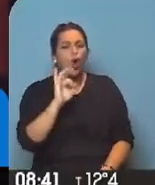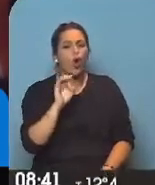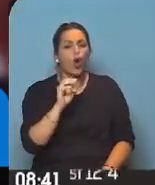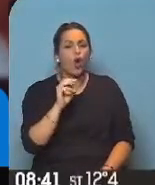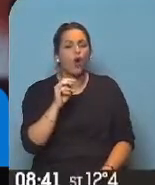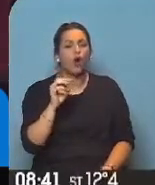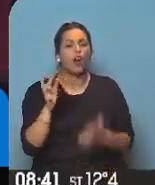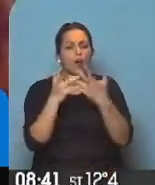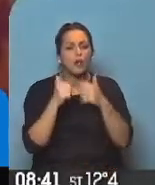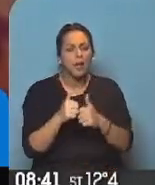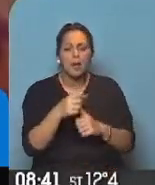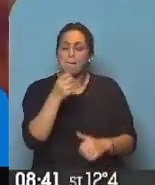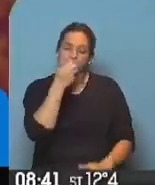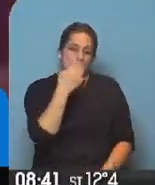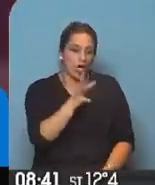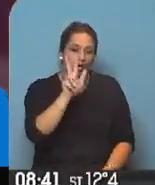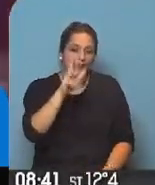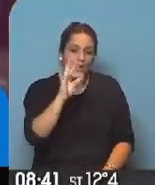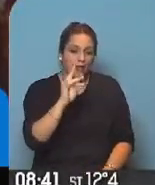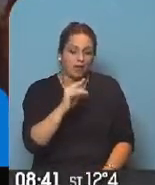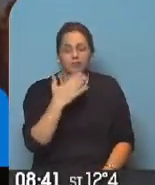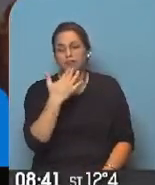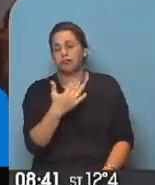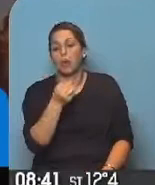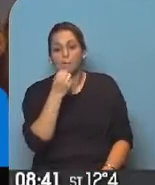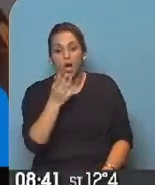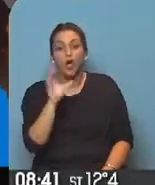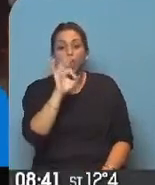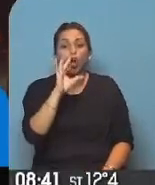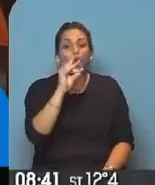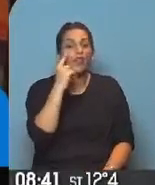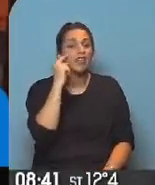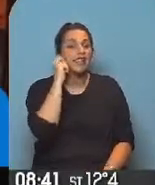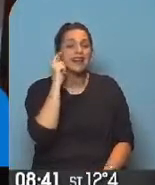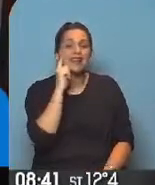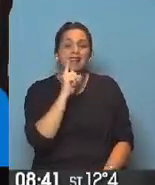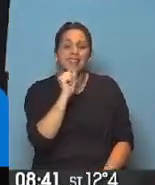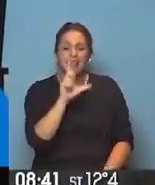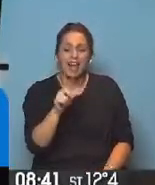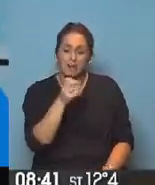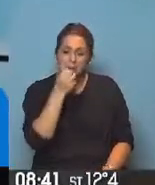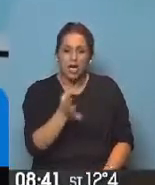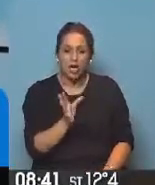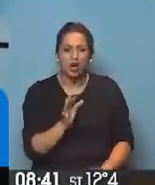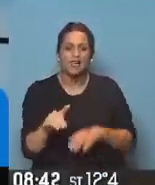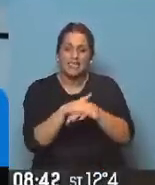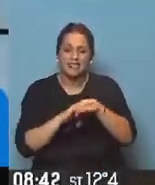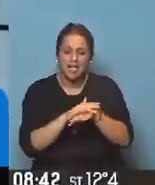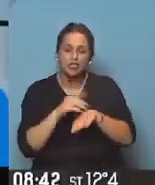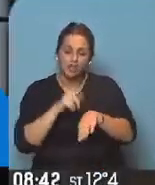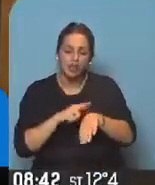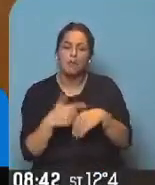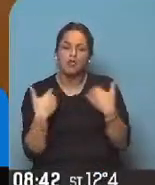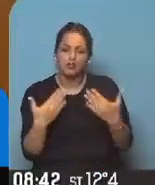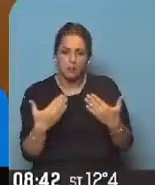mejor tecnología digital o 3d que es la mejor de todas 3 muy poquito saber país muy chiquito es posible detectarlo y las sanaciones a tiempo andy